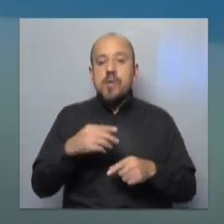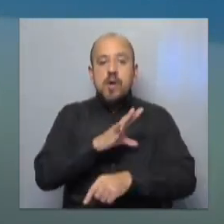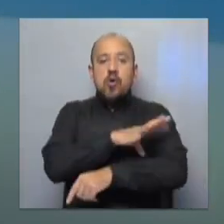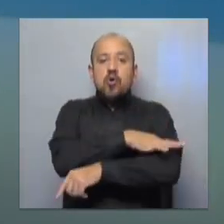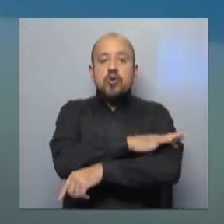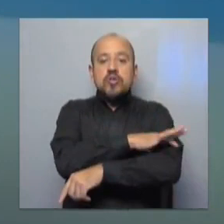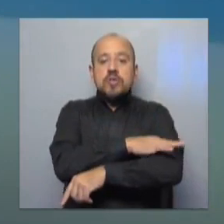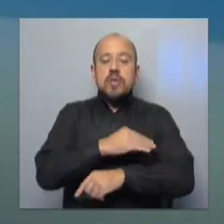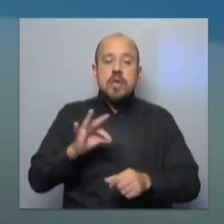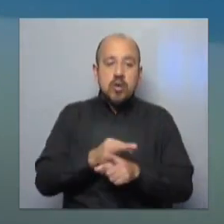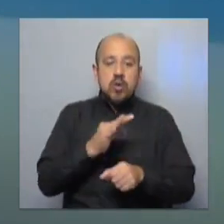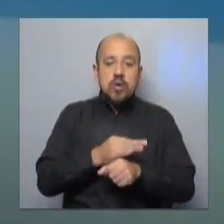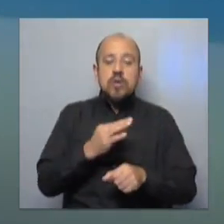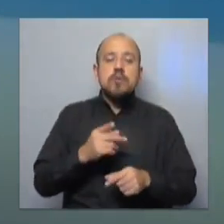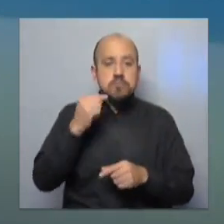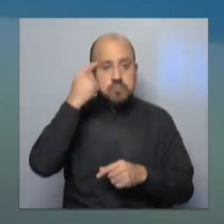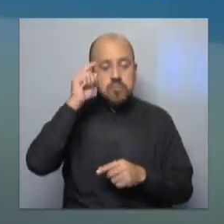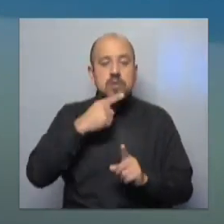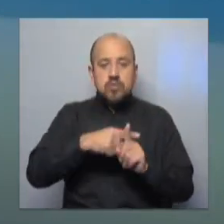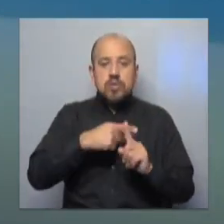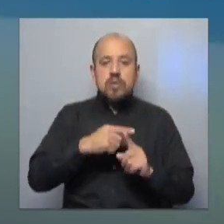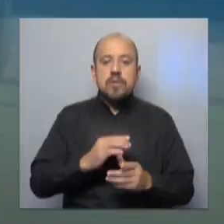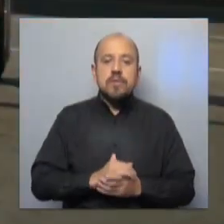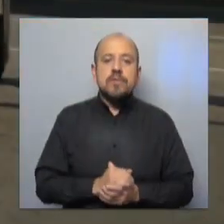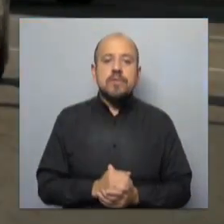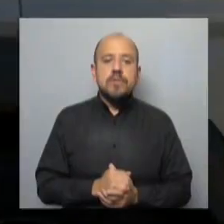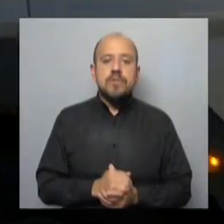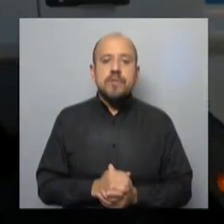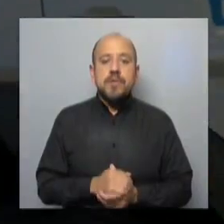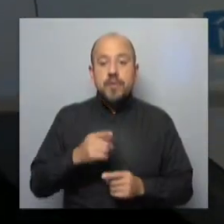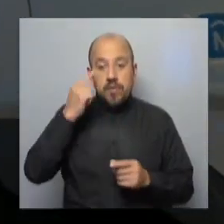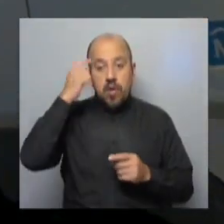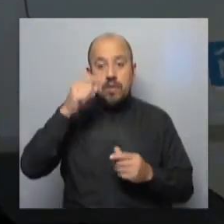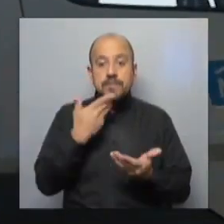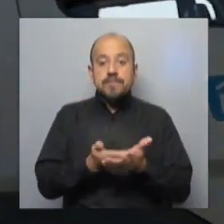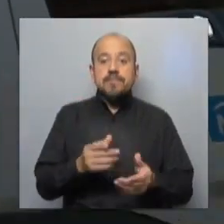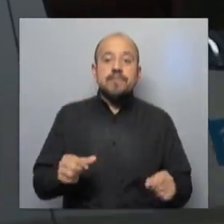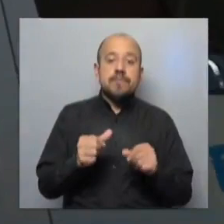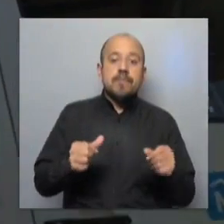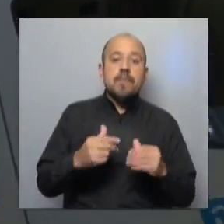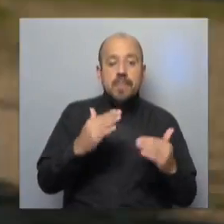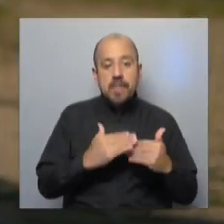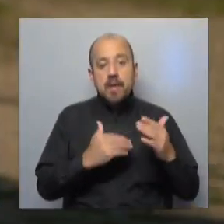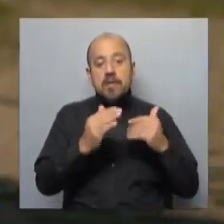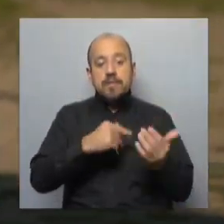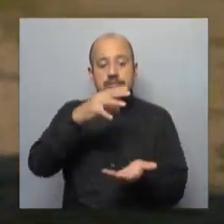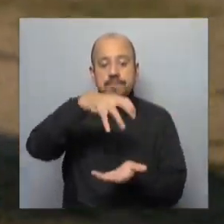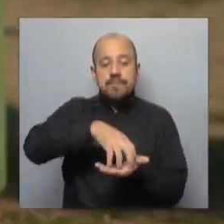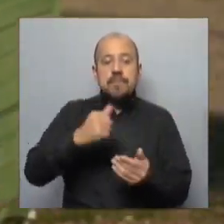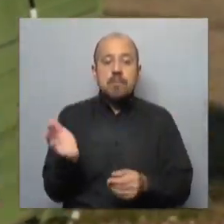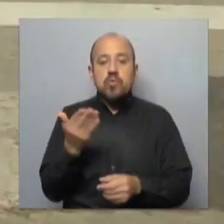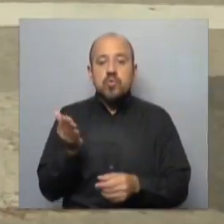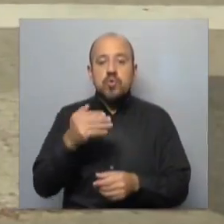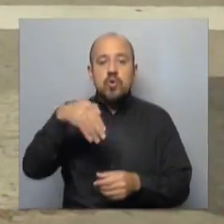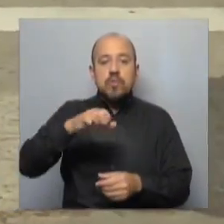es una iniciativa positiva para el ambiente la iniciativa plantea la construcción y operación de una planta de producción de